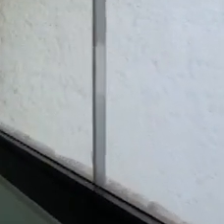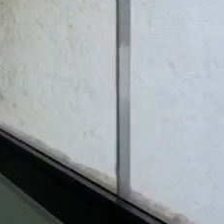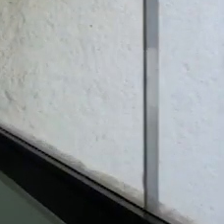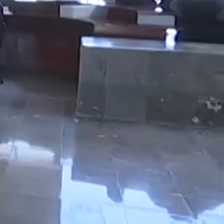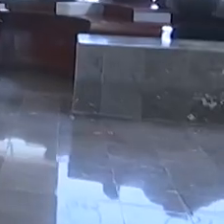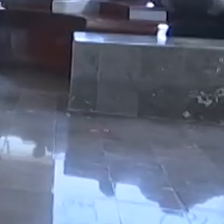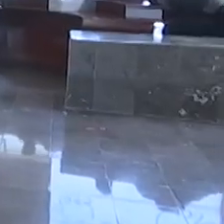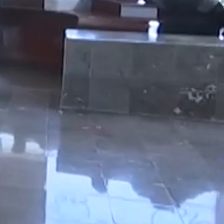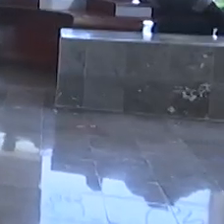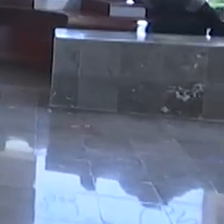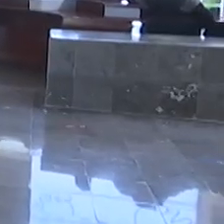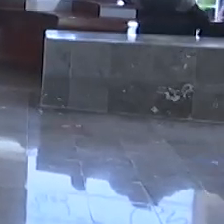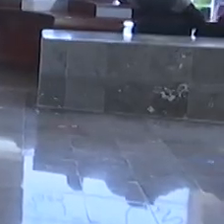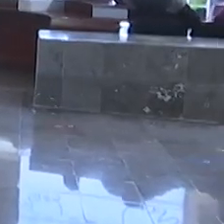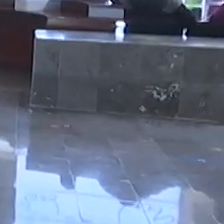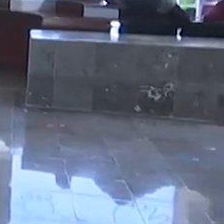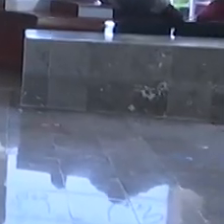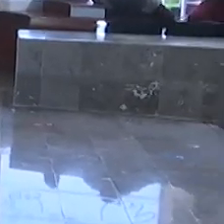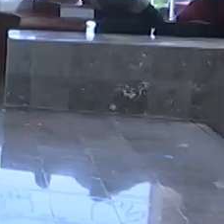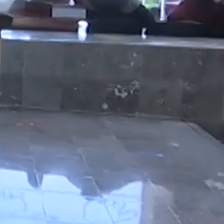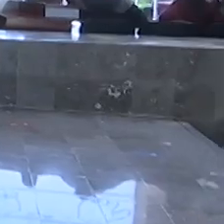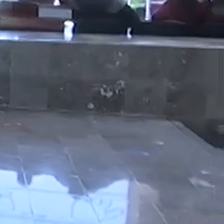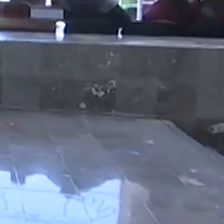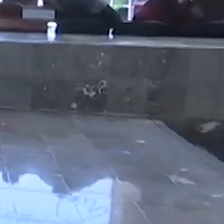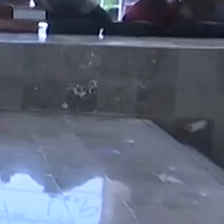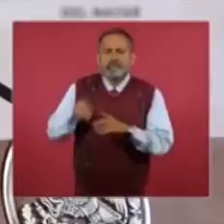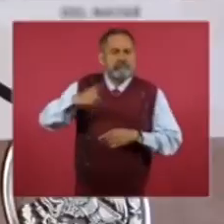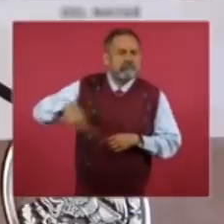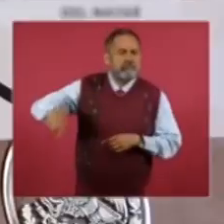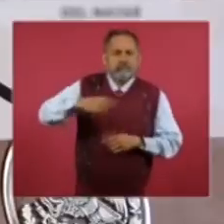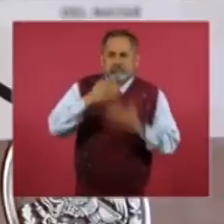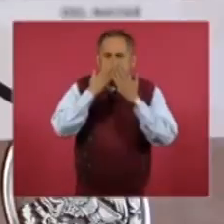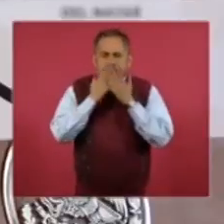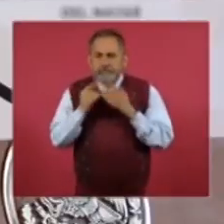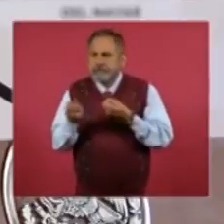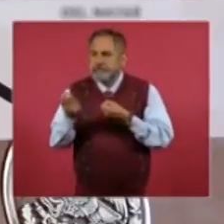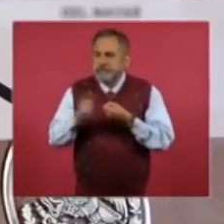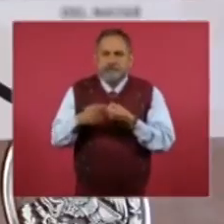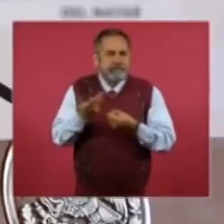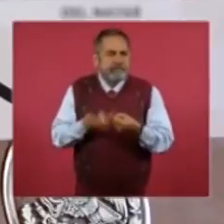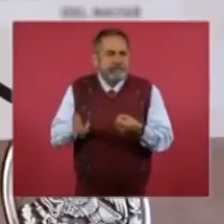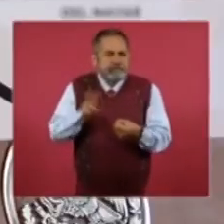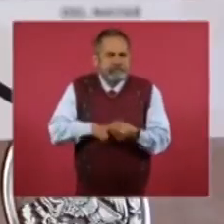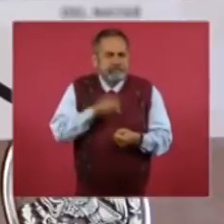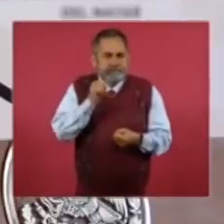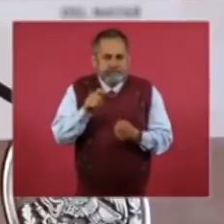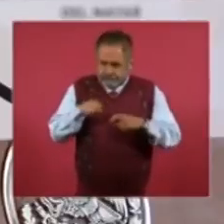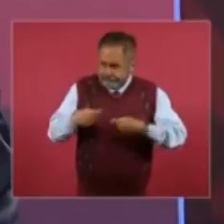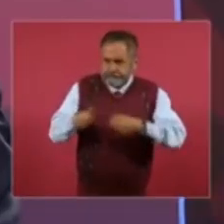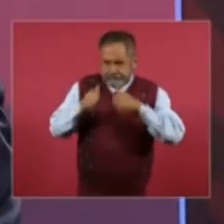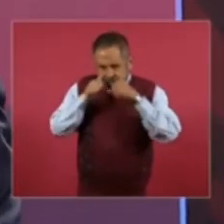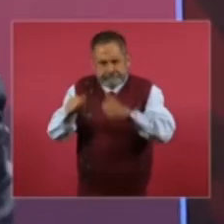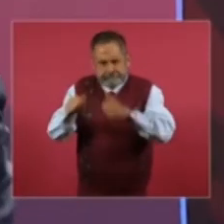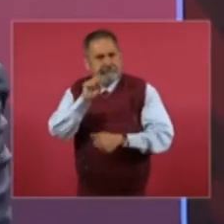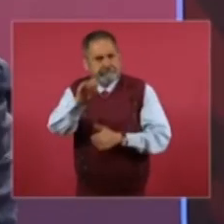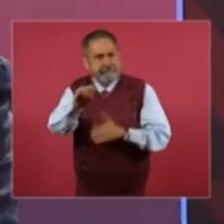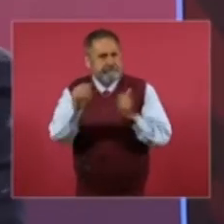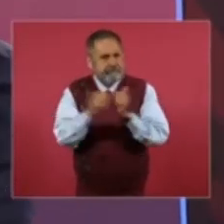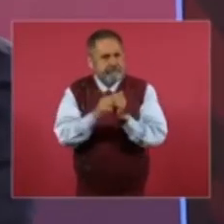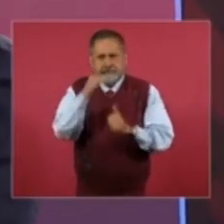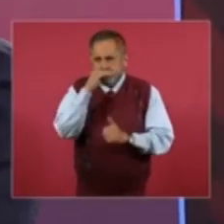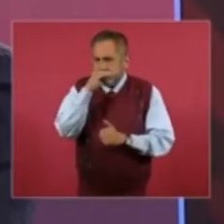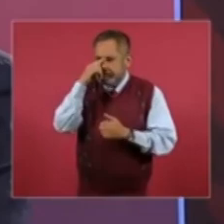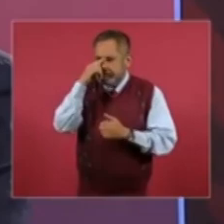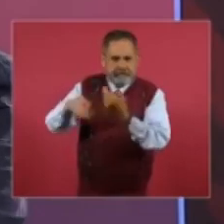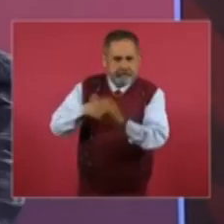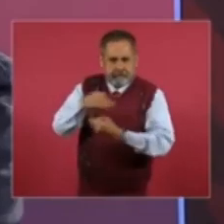enfermería especialista durante la sección el pulso de la salud de la conferencia matutina del presidente Andrés Manuel López Obrador el director del